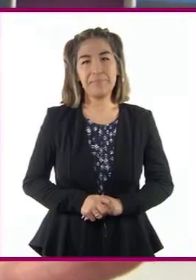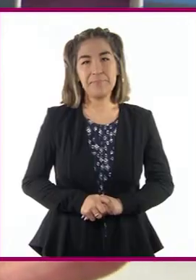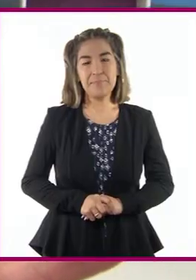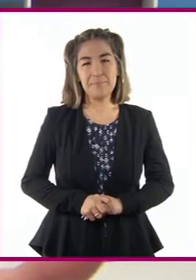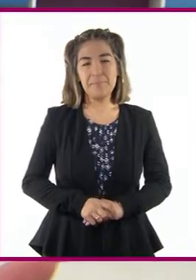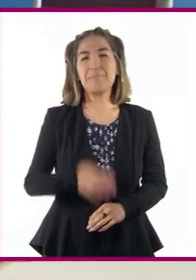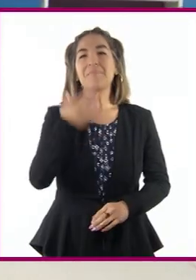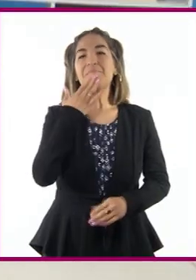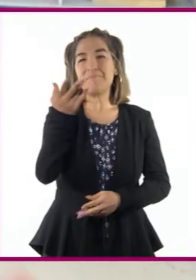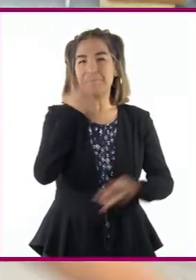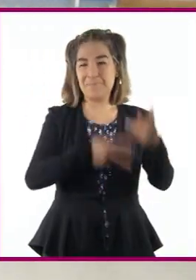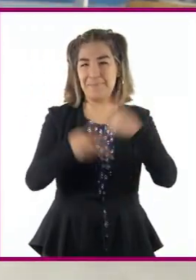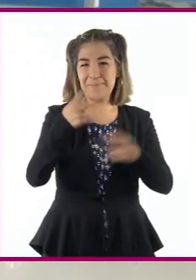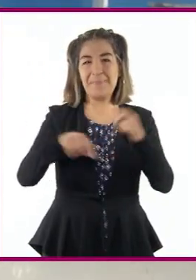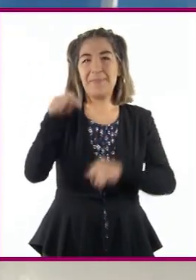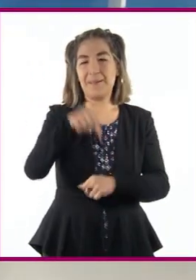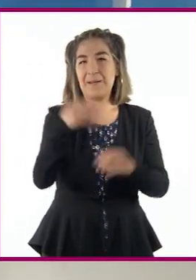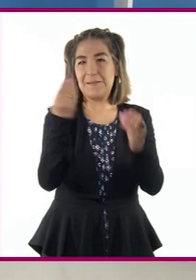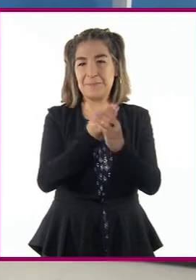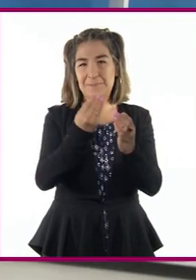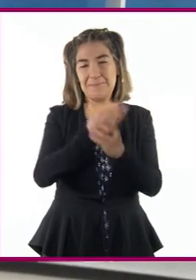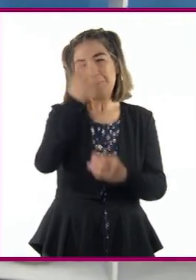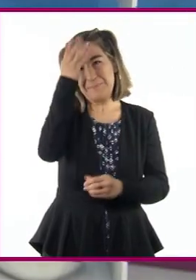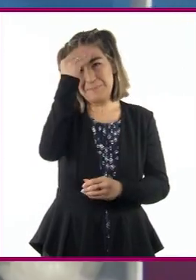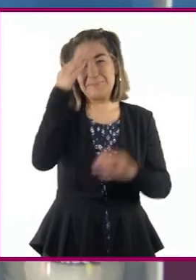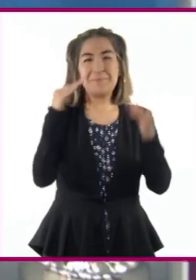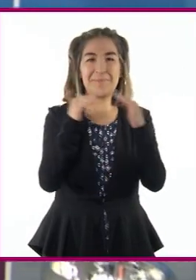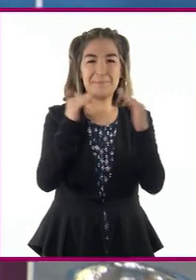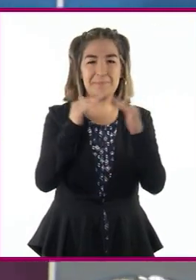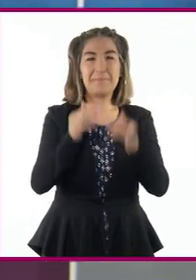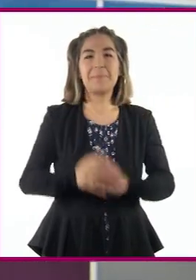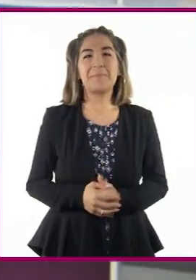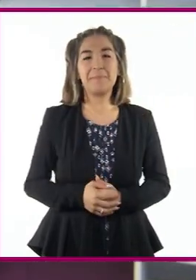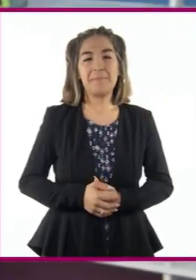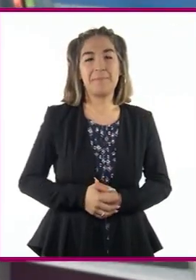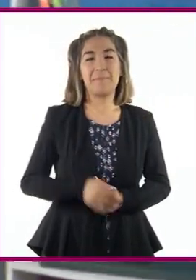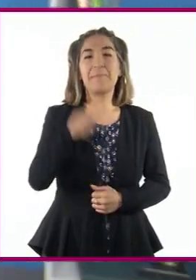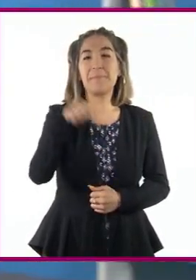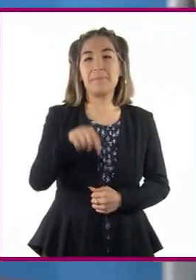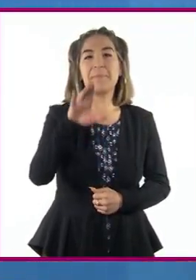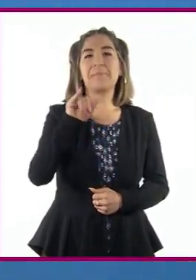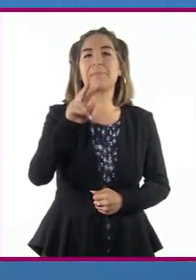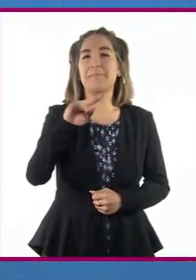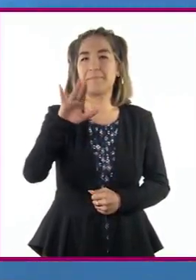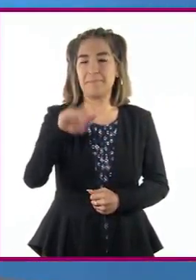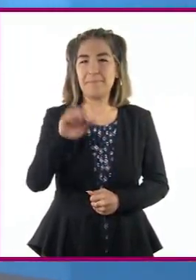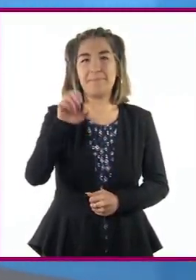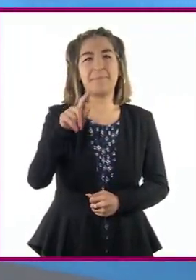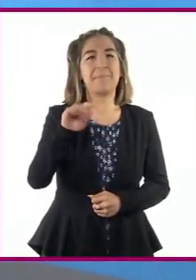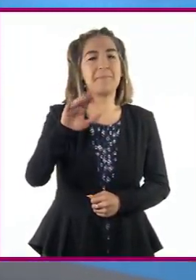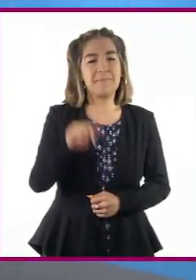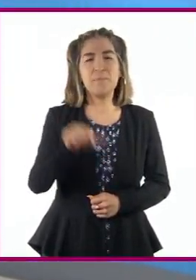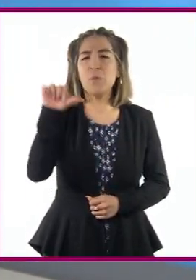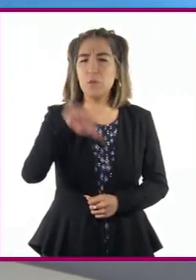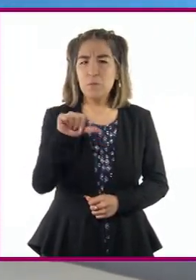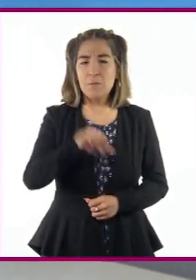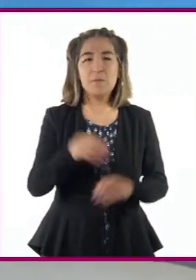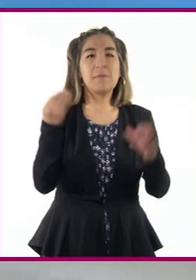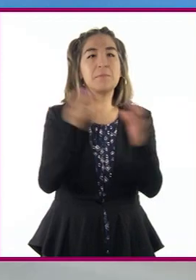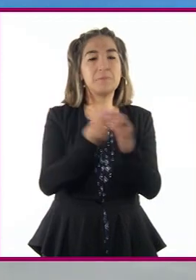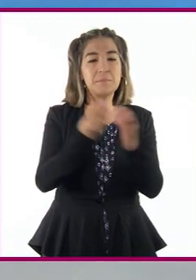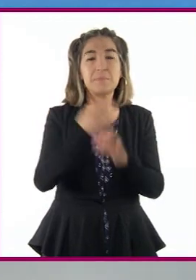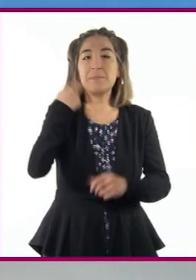Bienvenidas y bienvenidos a una sesión más de Aprende en Casa, en la asignatura Formación Cívica y Ética. En esta sesión